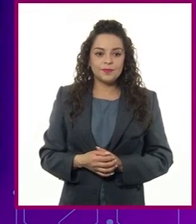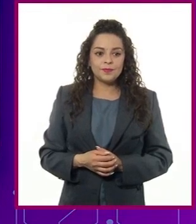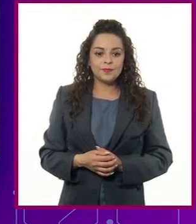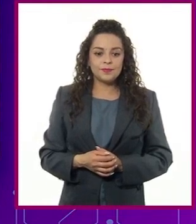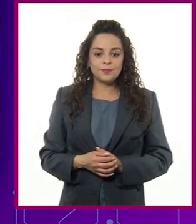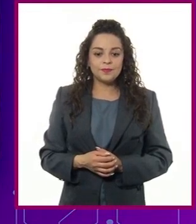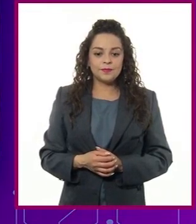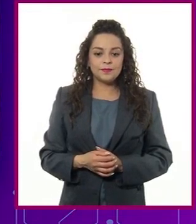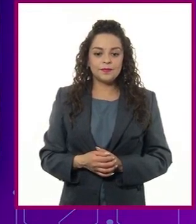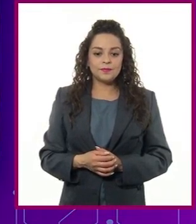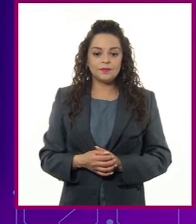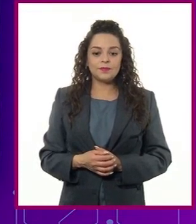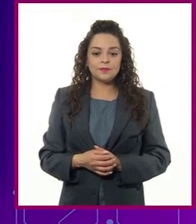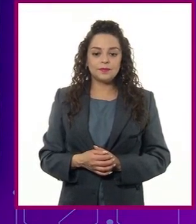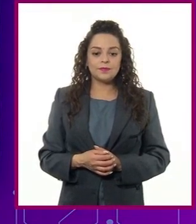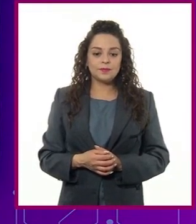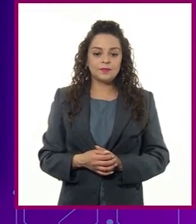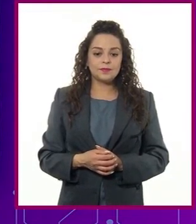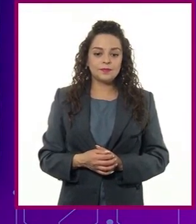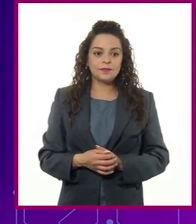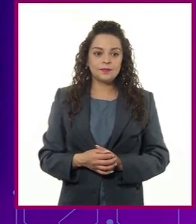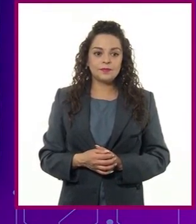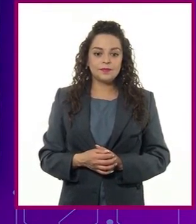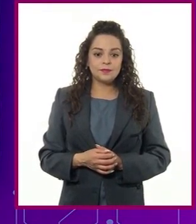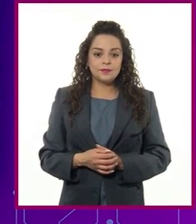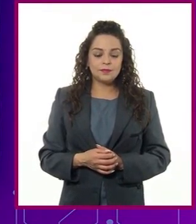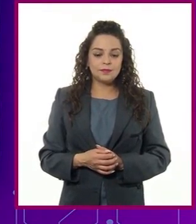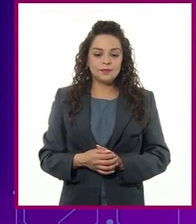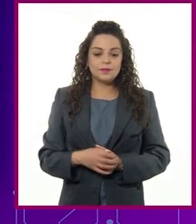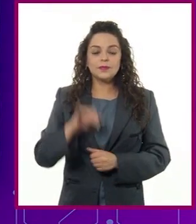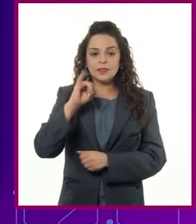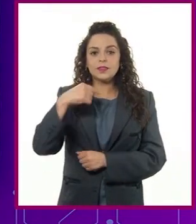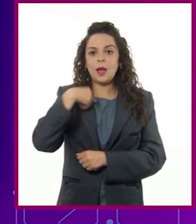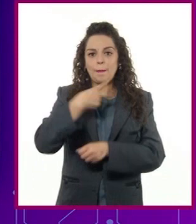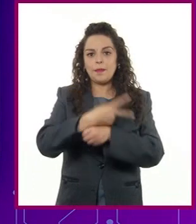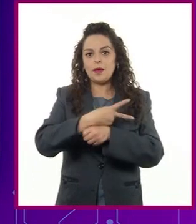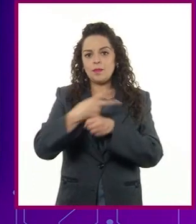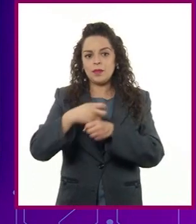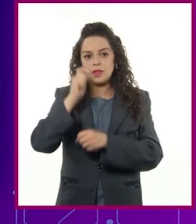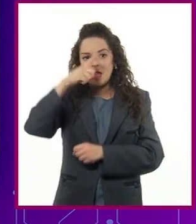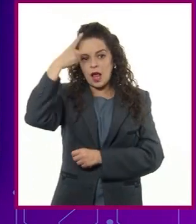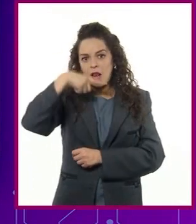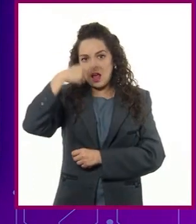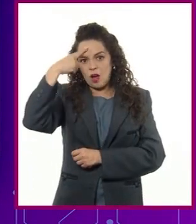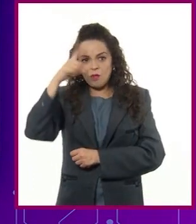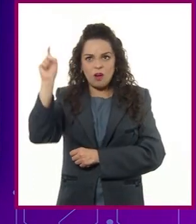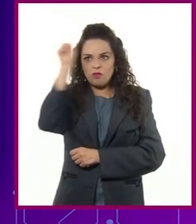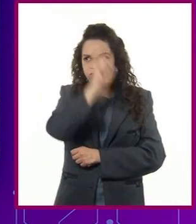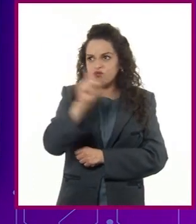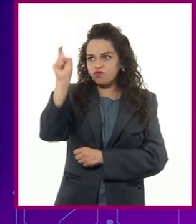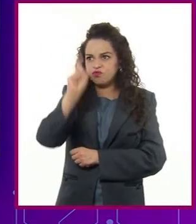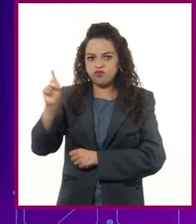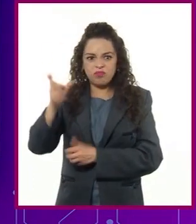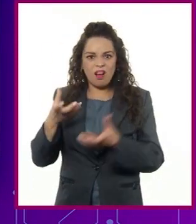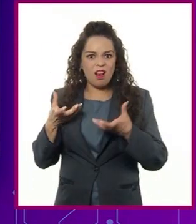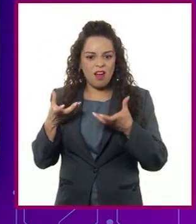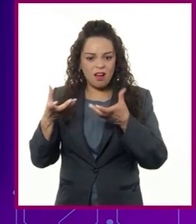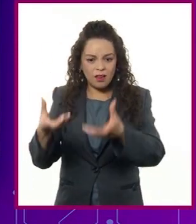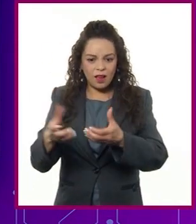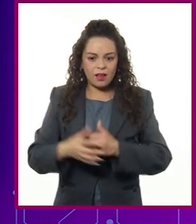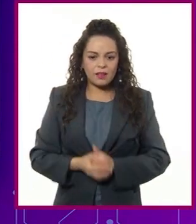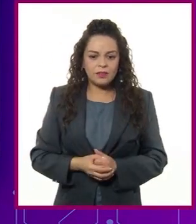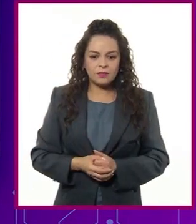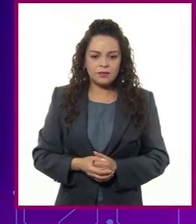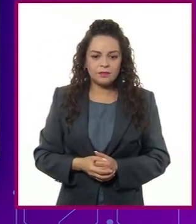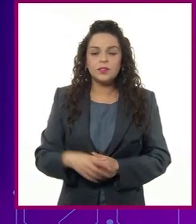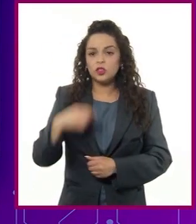Sí, me invitaron a venir por la noche a pintar un graffiti en la base de un vecino. Les mencioné que me